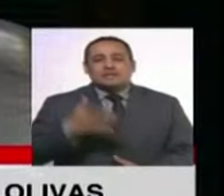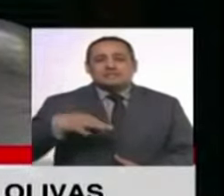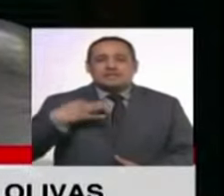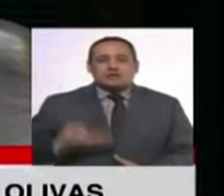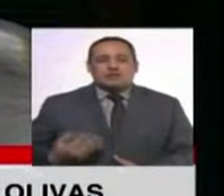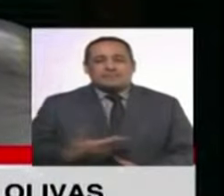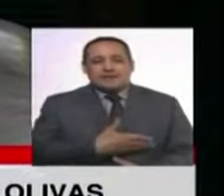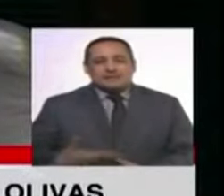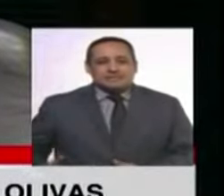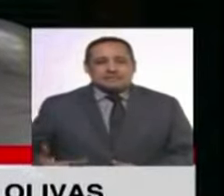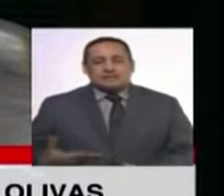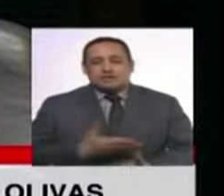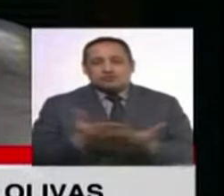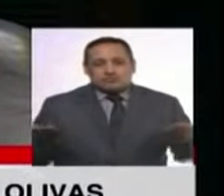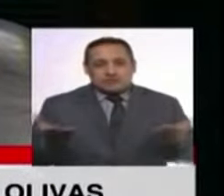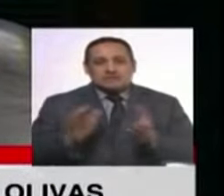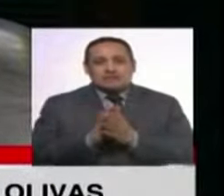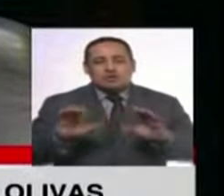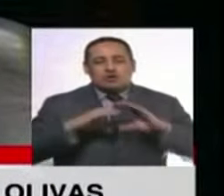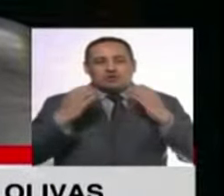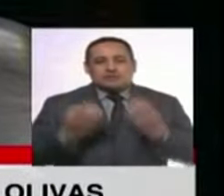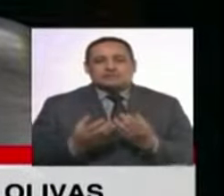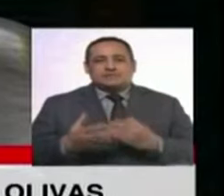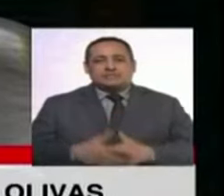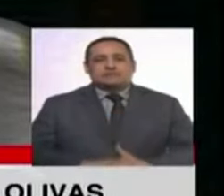presidenta colegas congresistas